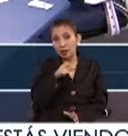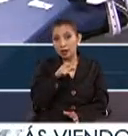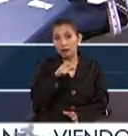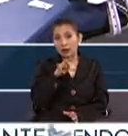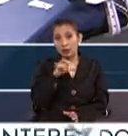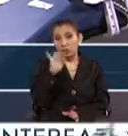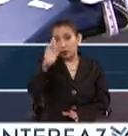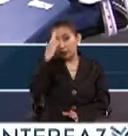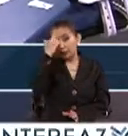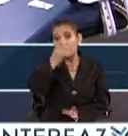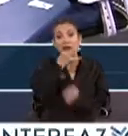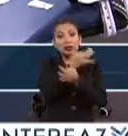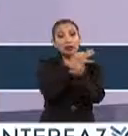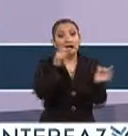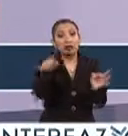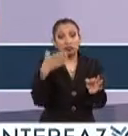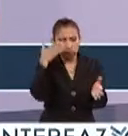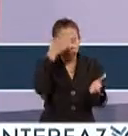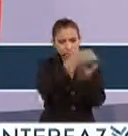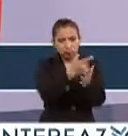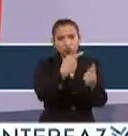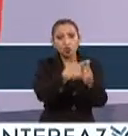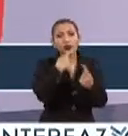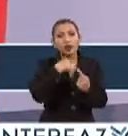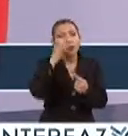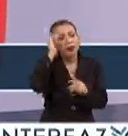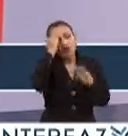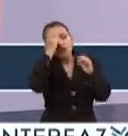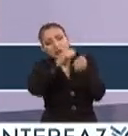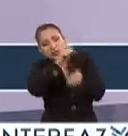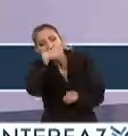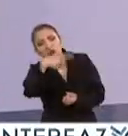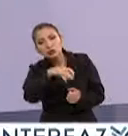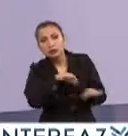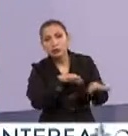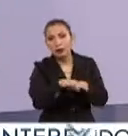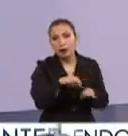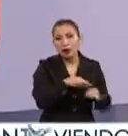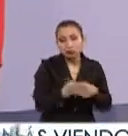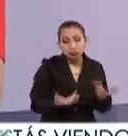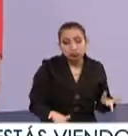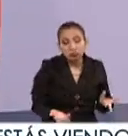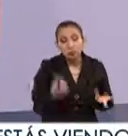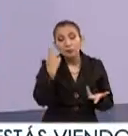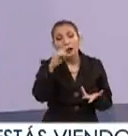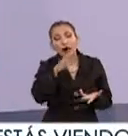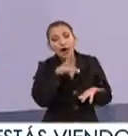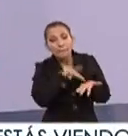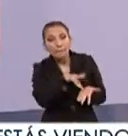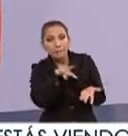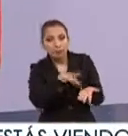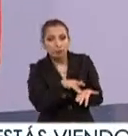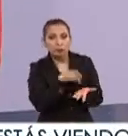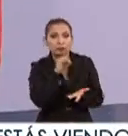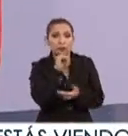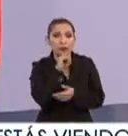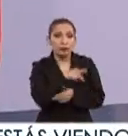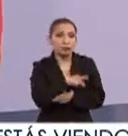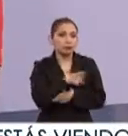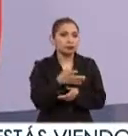Suinaga, recordarle a la gente que se acerque a la Cruz Roja para que conozca la labor de esta institución, para que apoye y